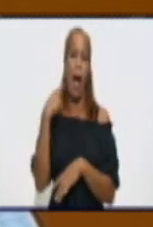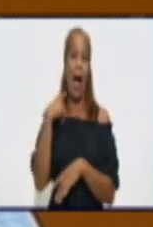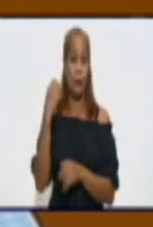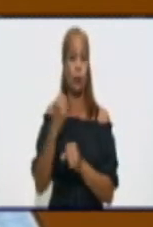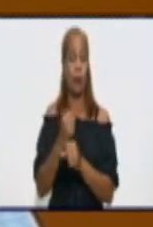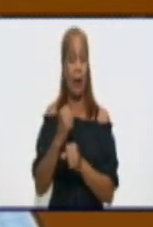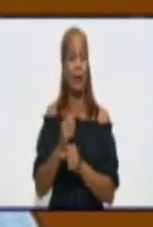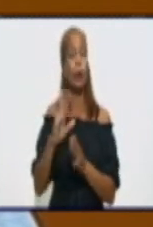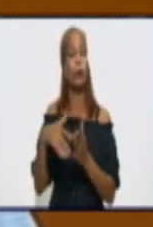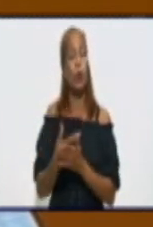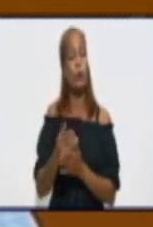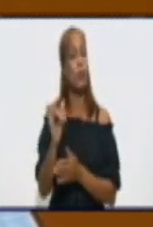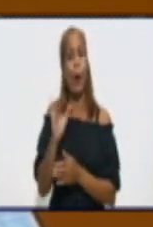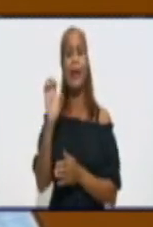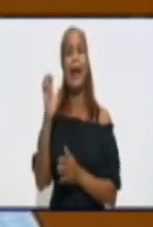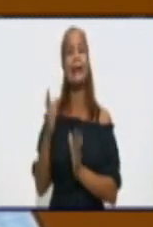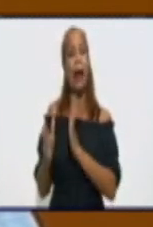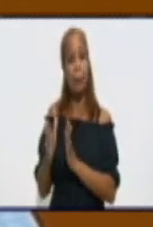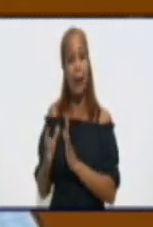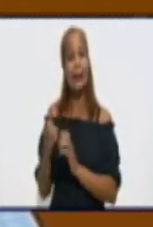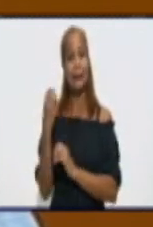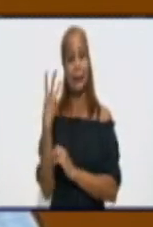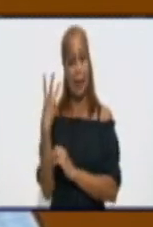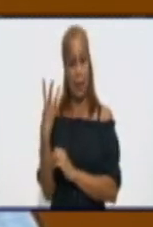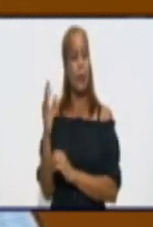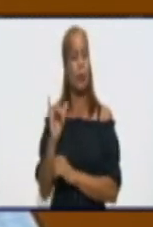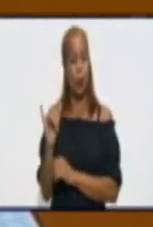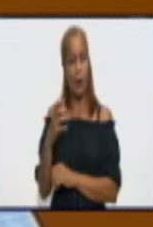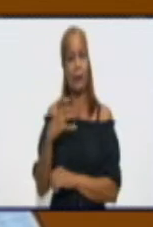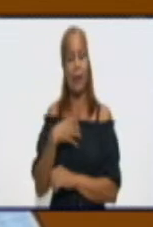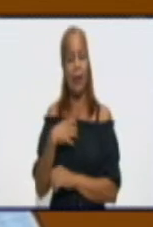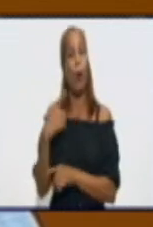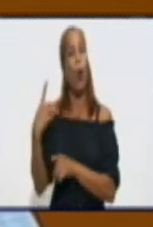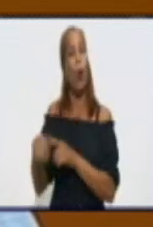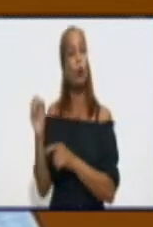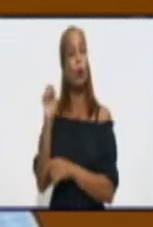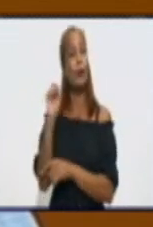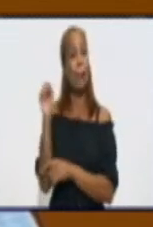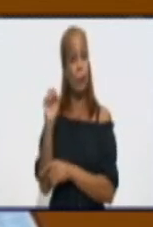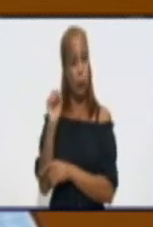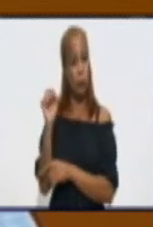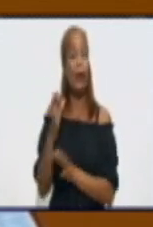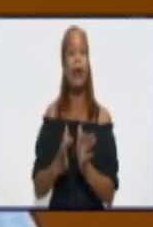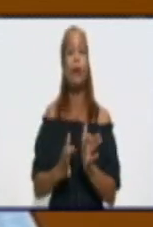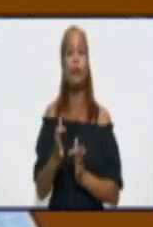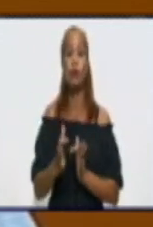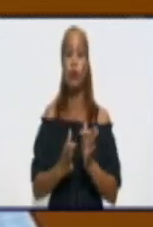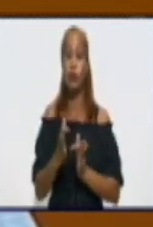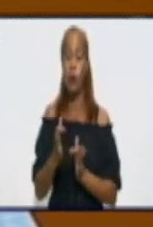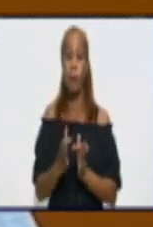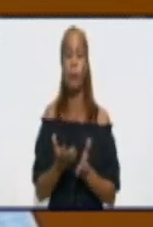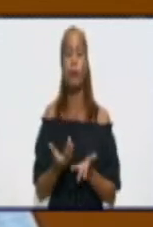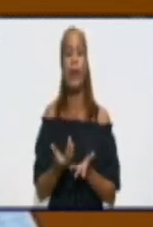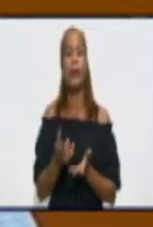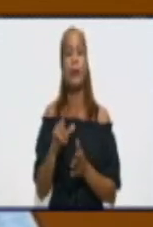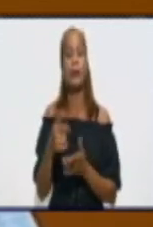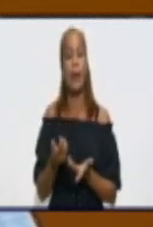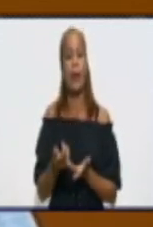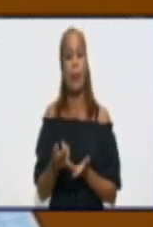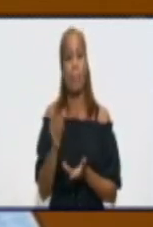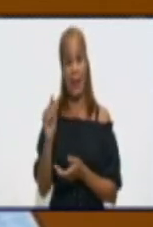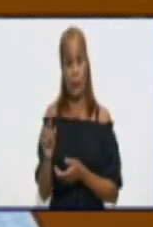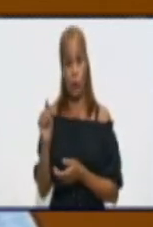fase 3 también utilizamos otro vehículo en función de personal de seguridad y protección o el jefe del centro de